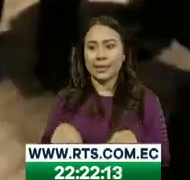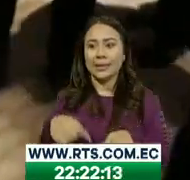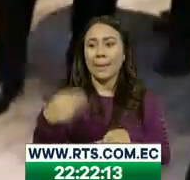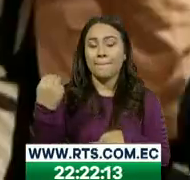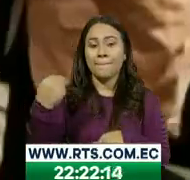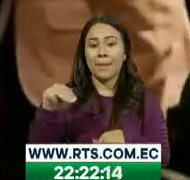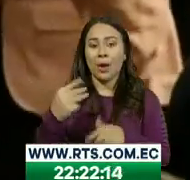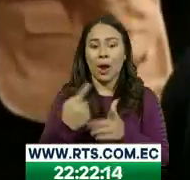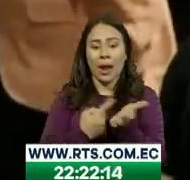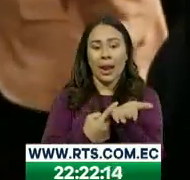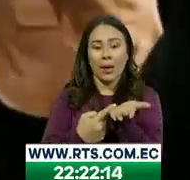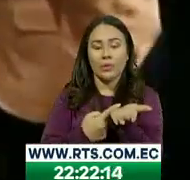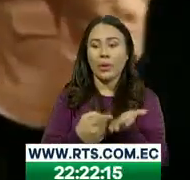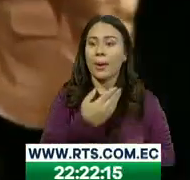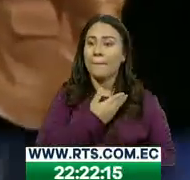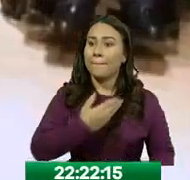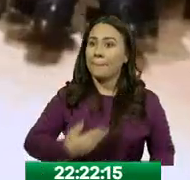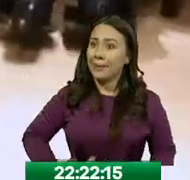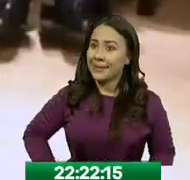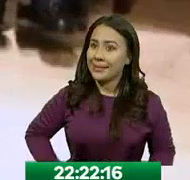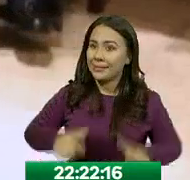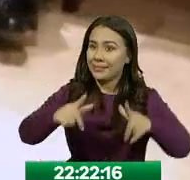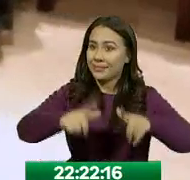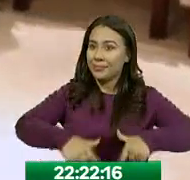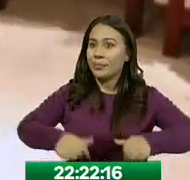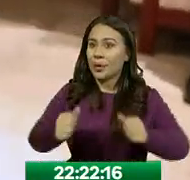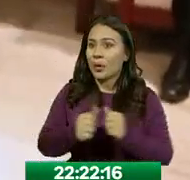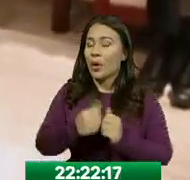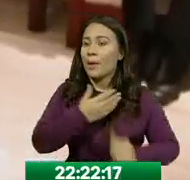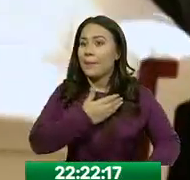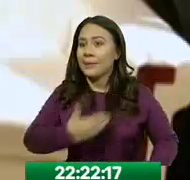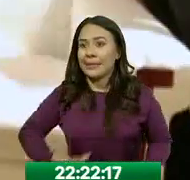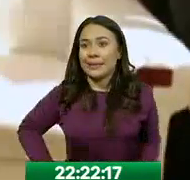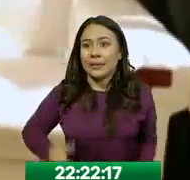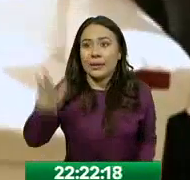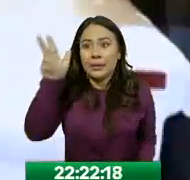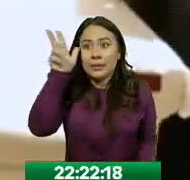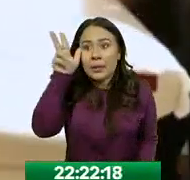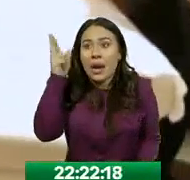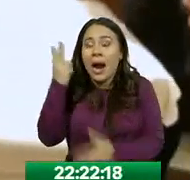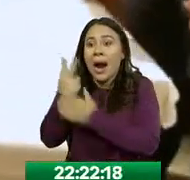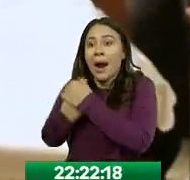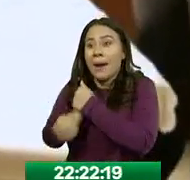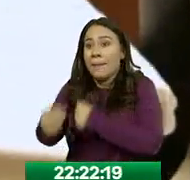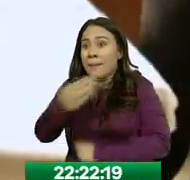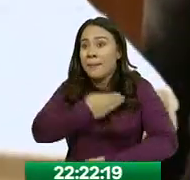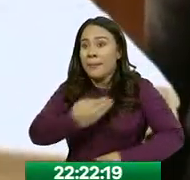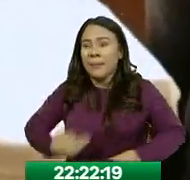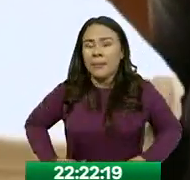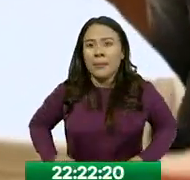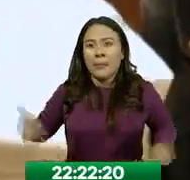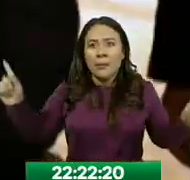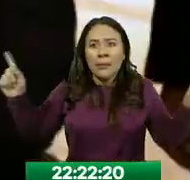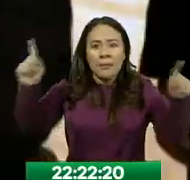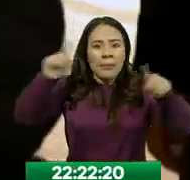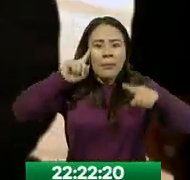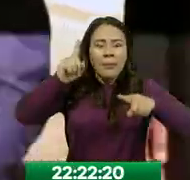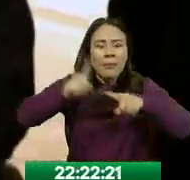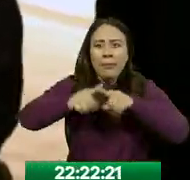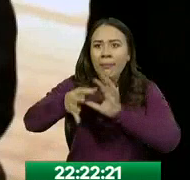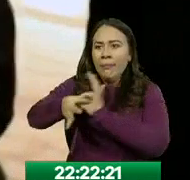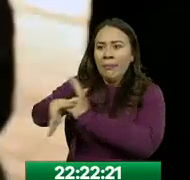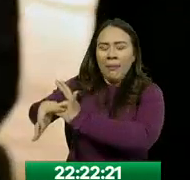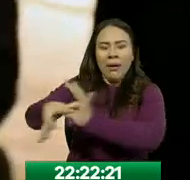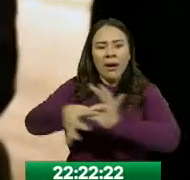reunión entre el presidente Lenín Moreno y su homólogo chino Xi Jinping. Ambos mandatarios suscribirán acuerdos de cooperación en materia de